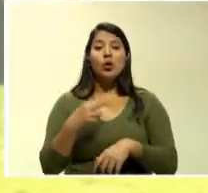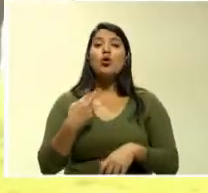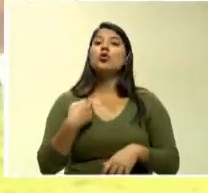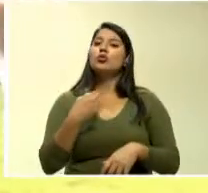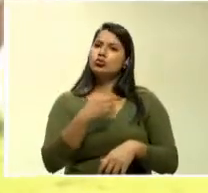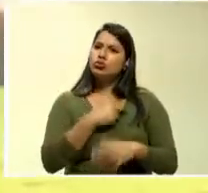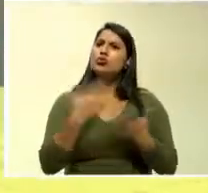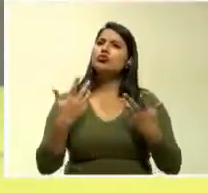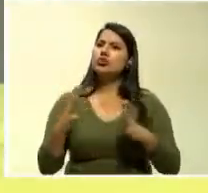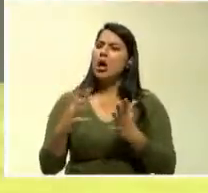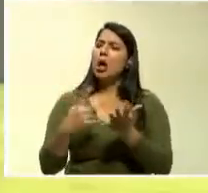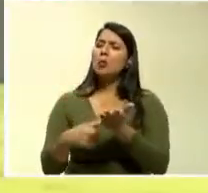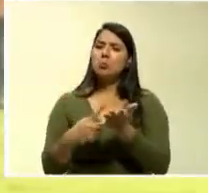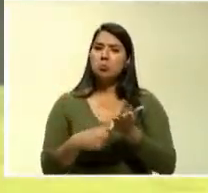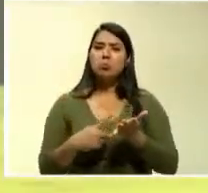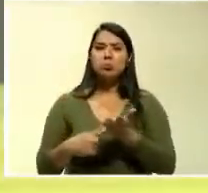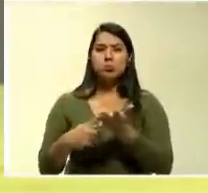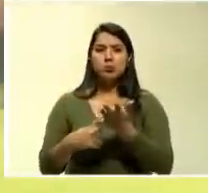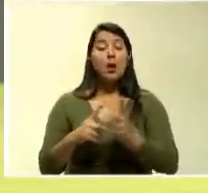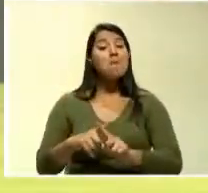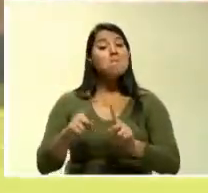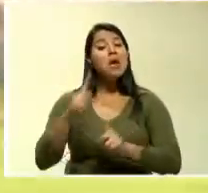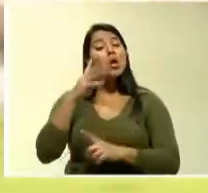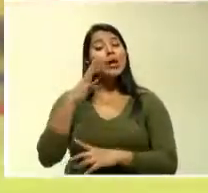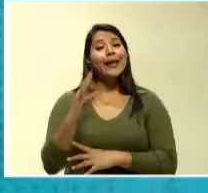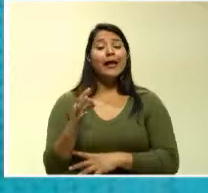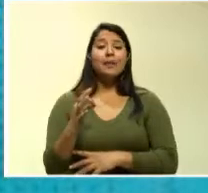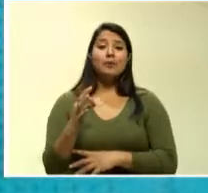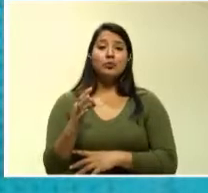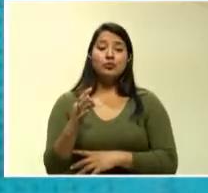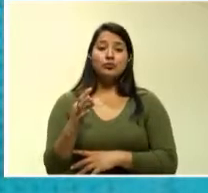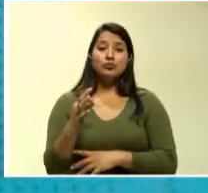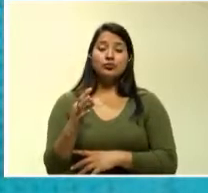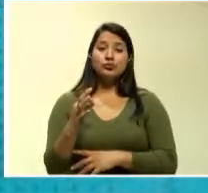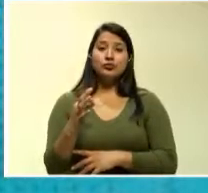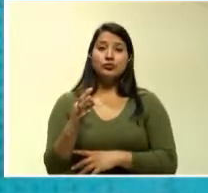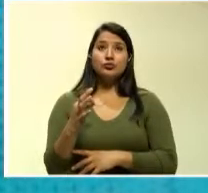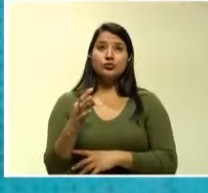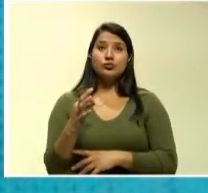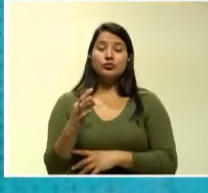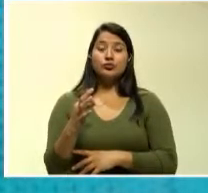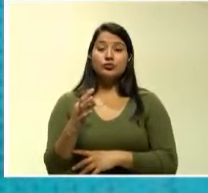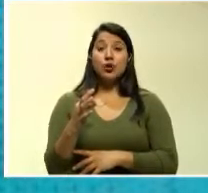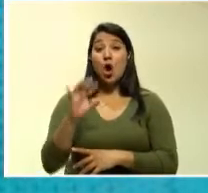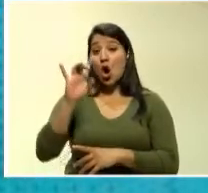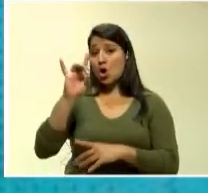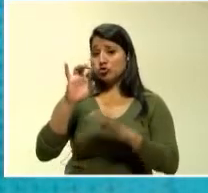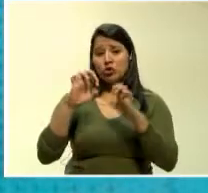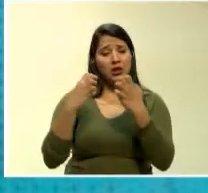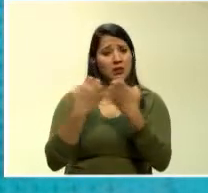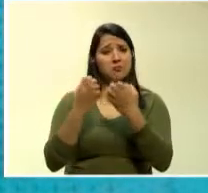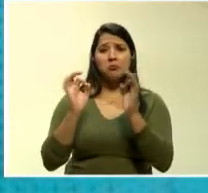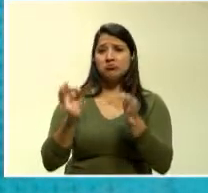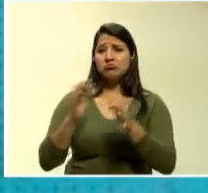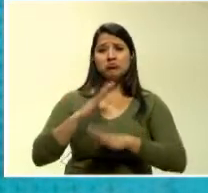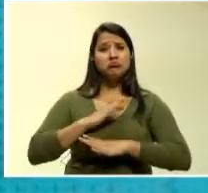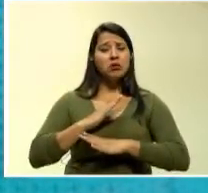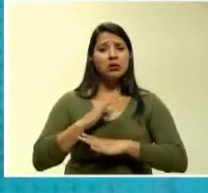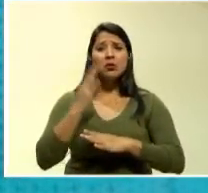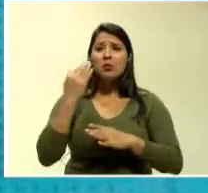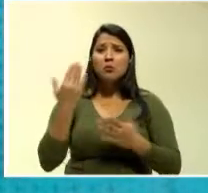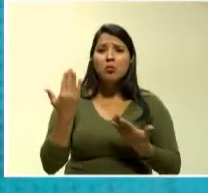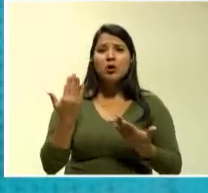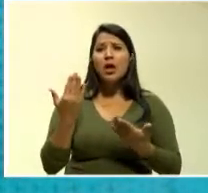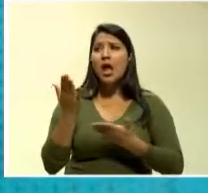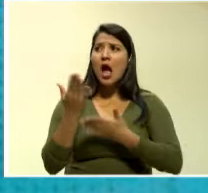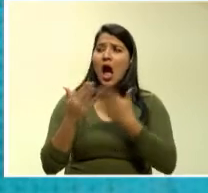lo hemos comentado, sin embargo, consideramos que 8 equipos son suficientes, porque hay algunas jugadoras jugando